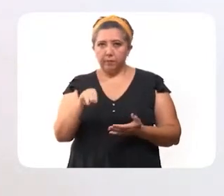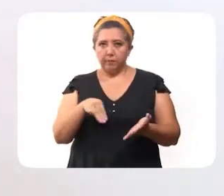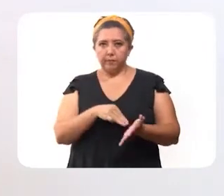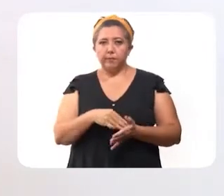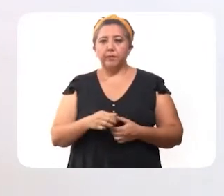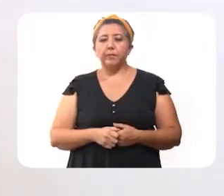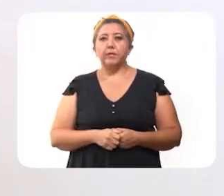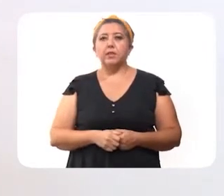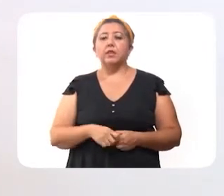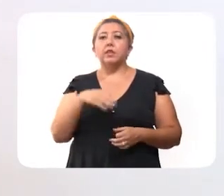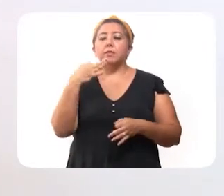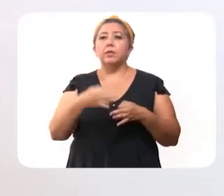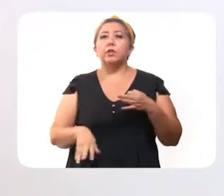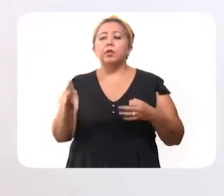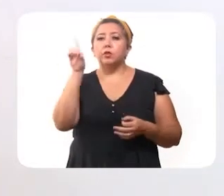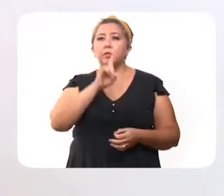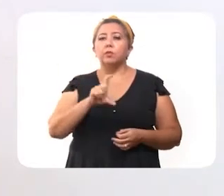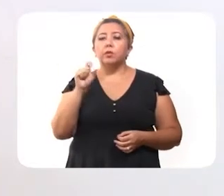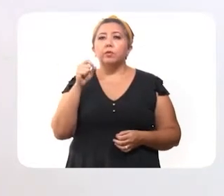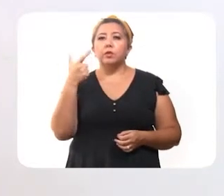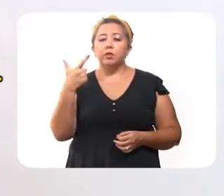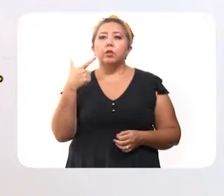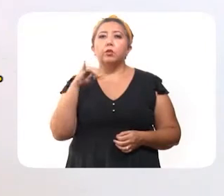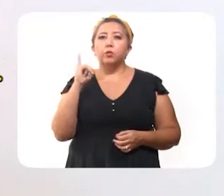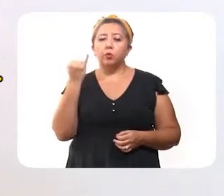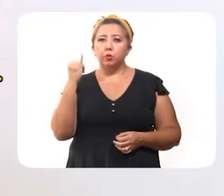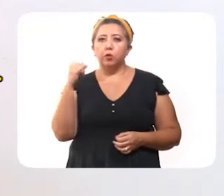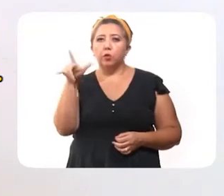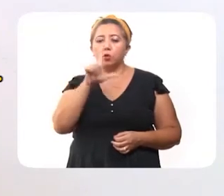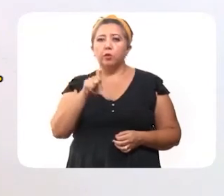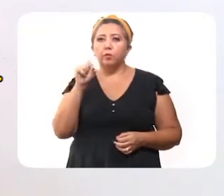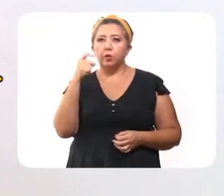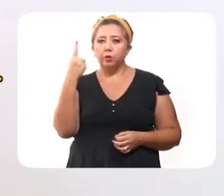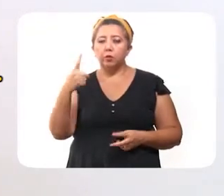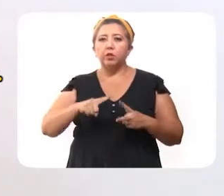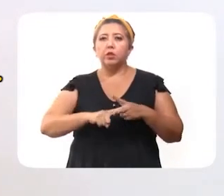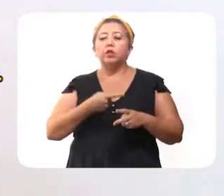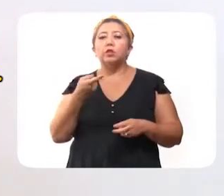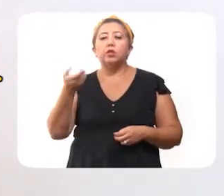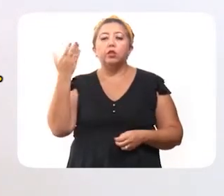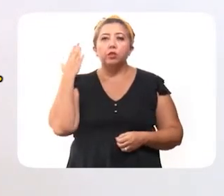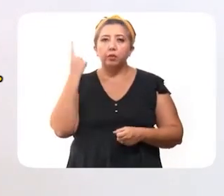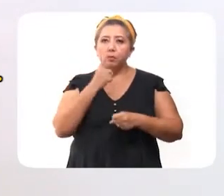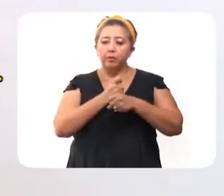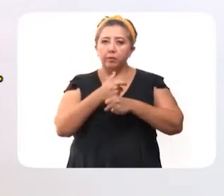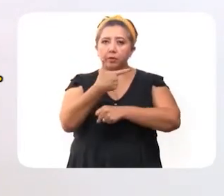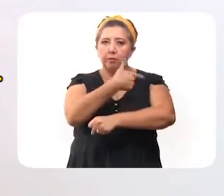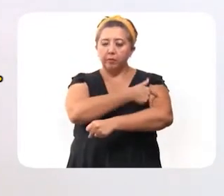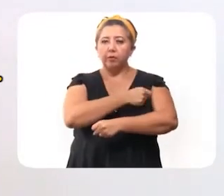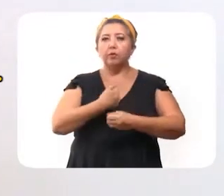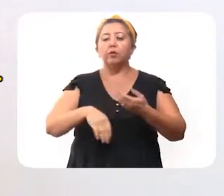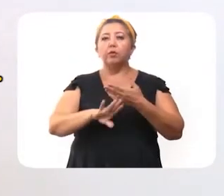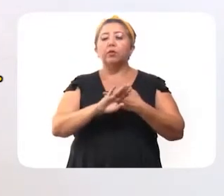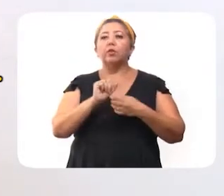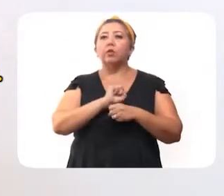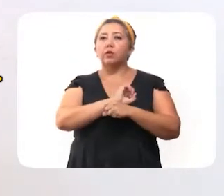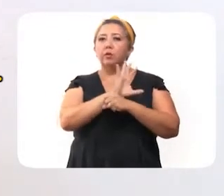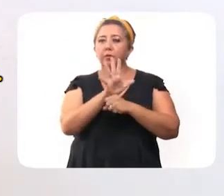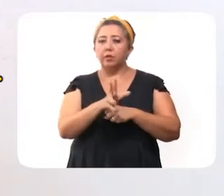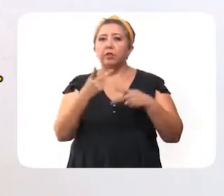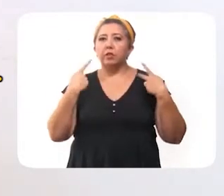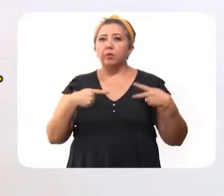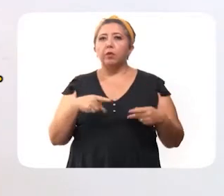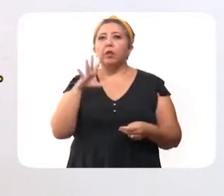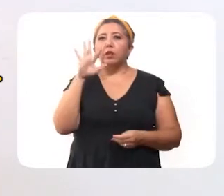ciudad. Concluirá el domingo 27 de junio. El lunes 21 se inició la aplicación de primeras dosis de vacunas contra el coronavirus a